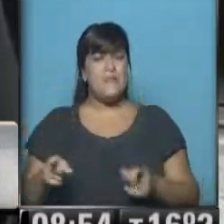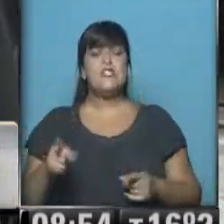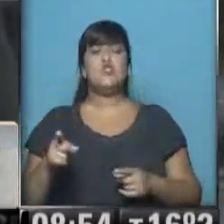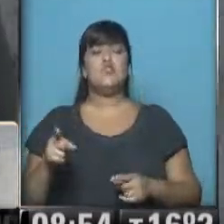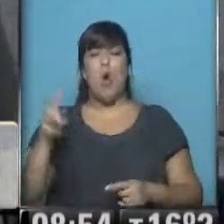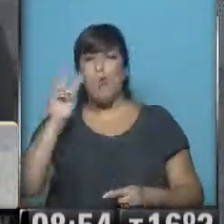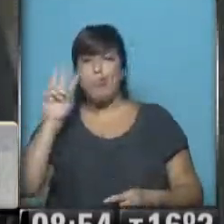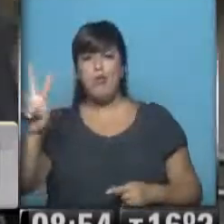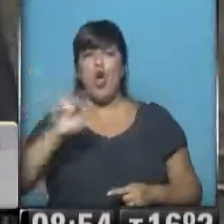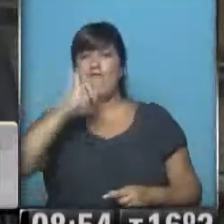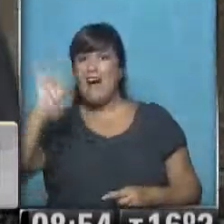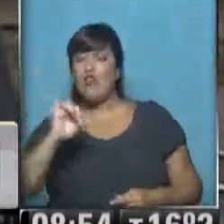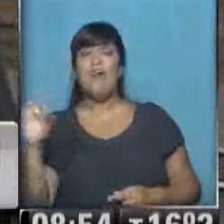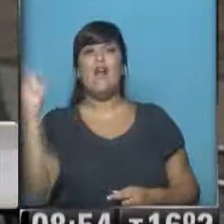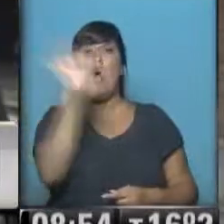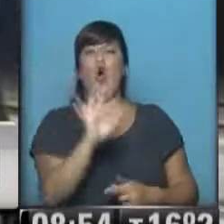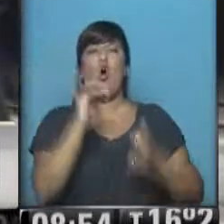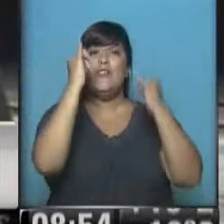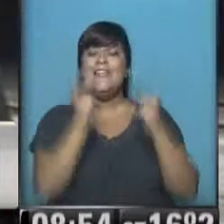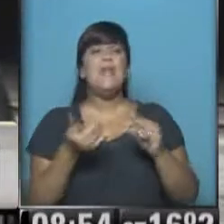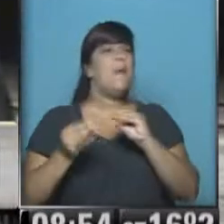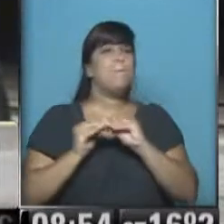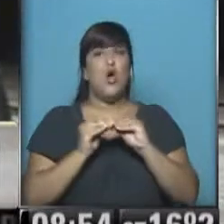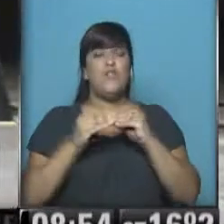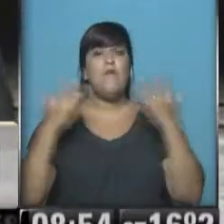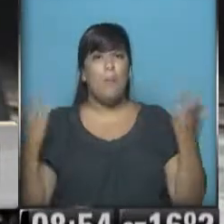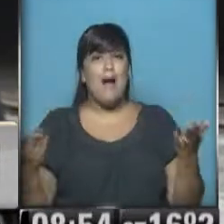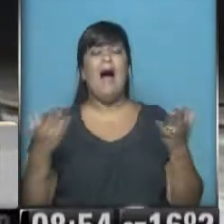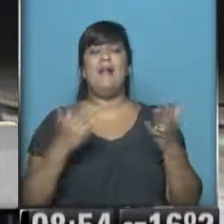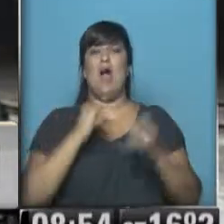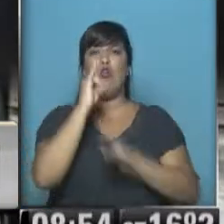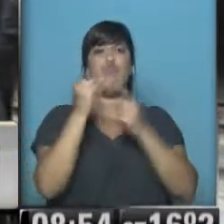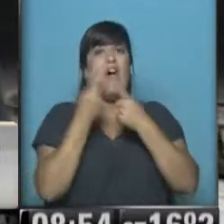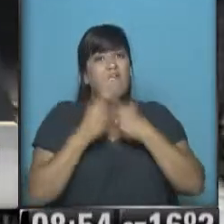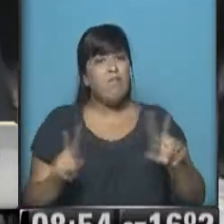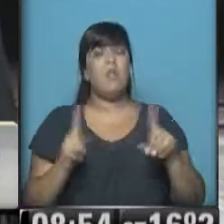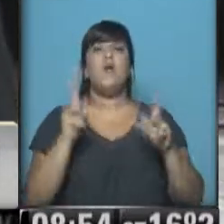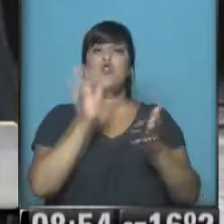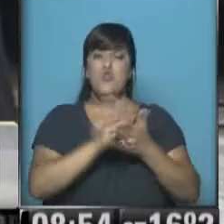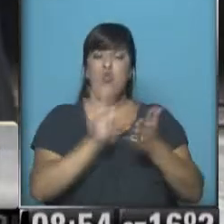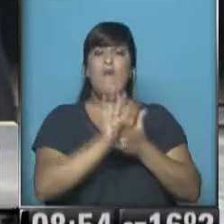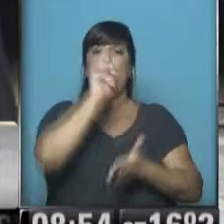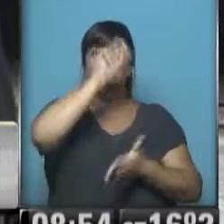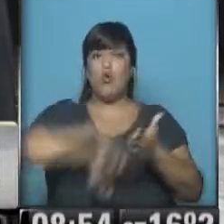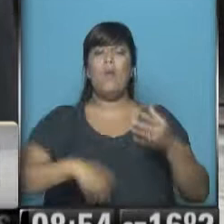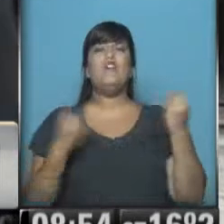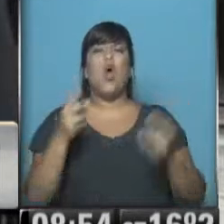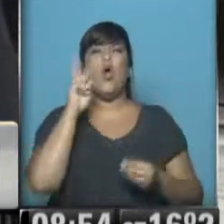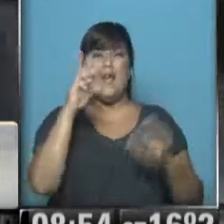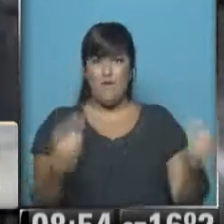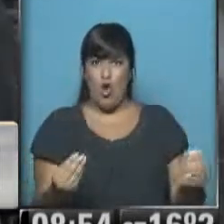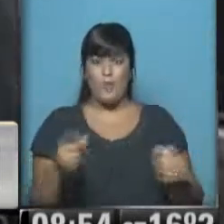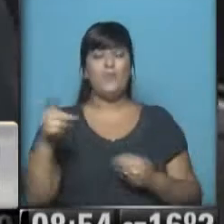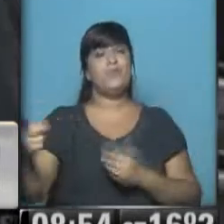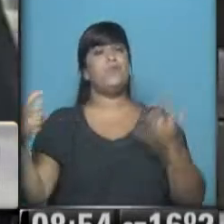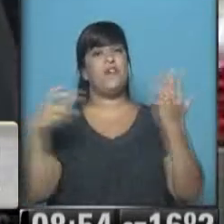en ese momento o si tiene algún motivo como para rectificarlo y firmar un nuevo documento que diga que fue lo que ella vio. La fiscal Fein